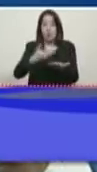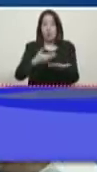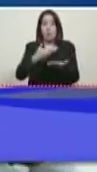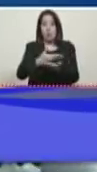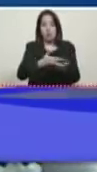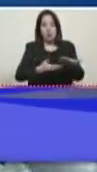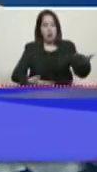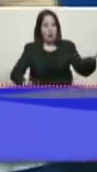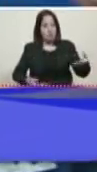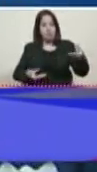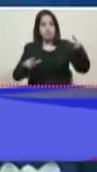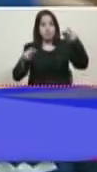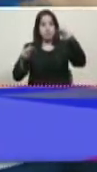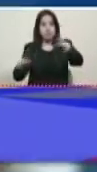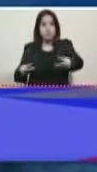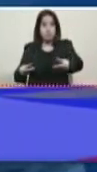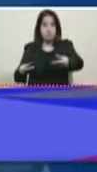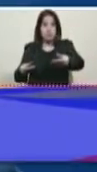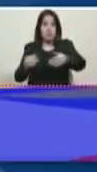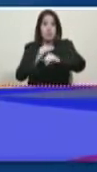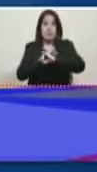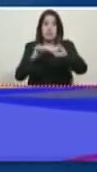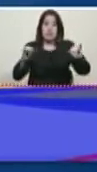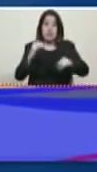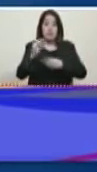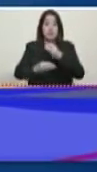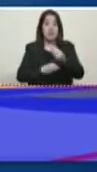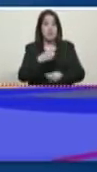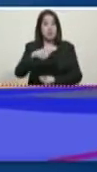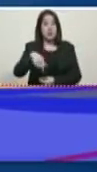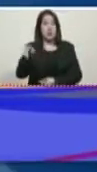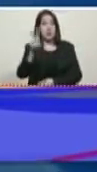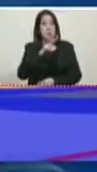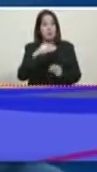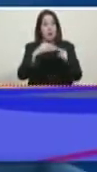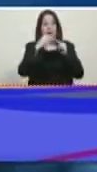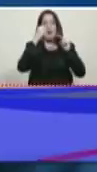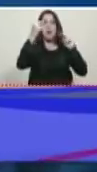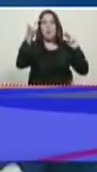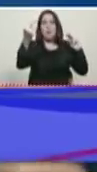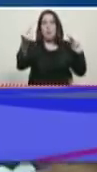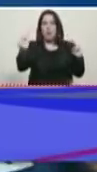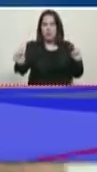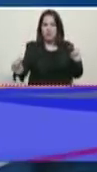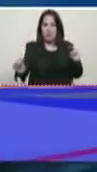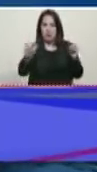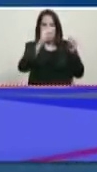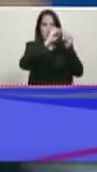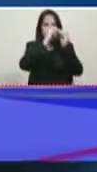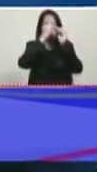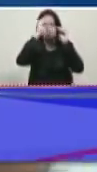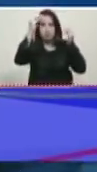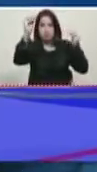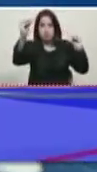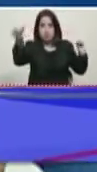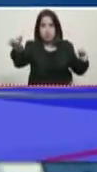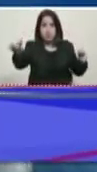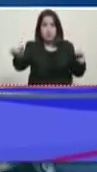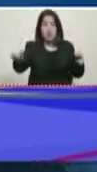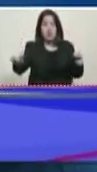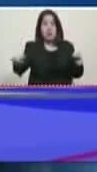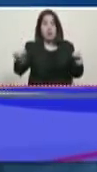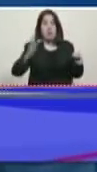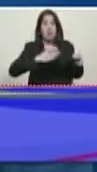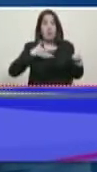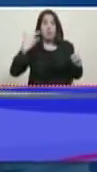se diseñó aquí en venezuela el puente y basculante que puede unir